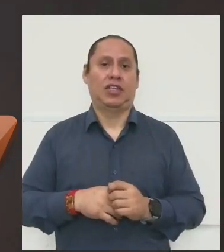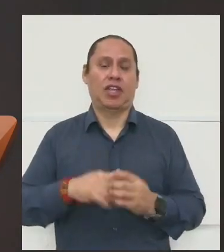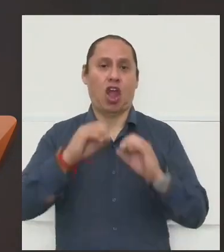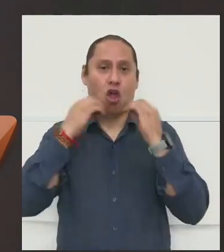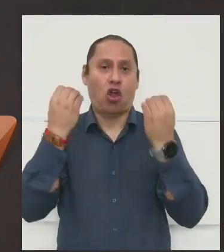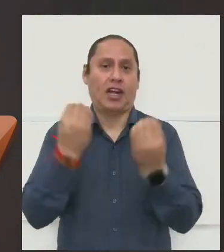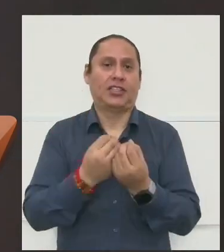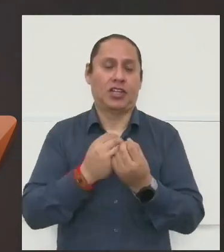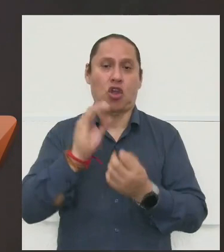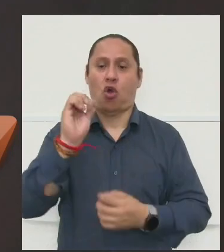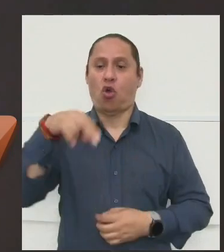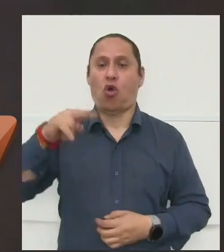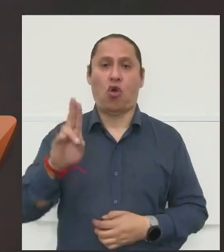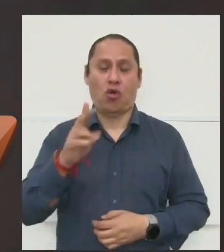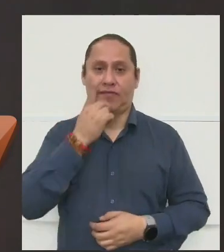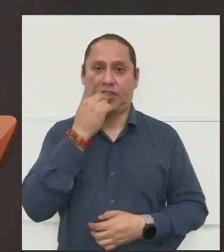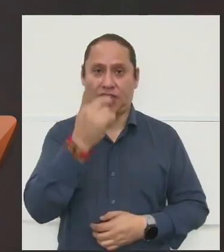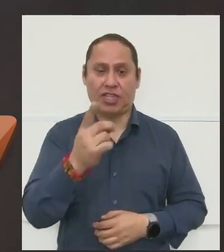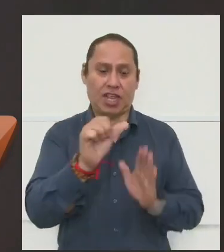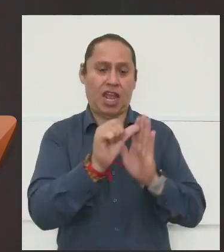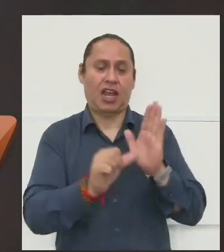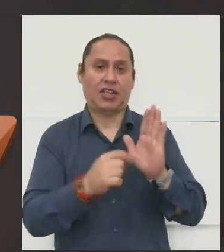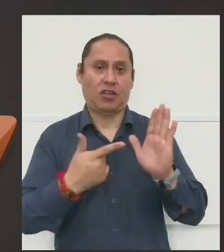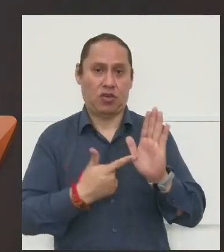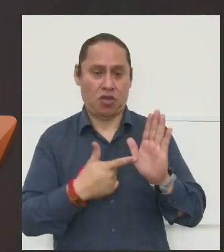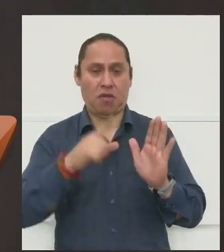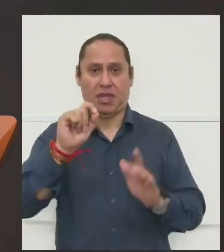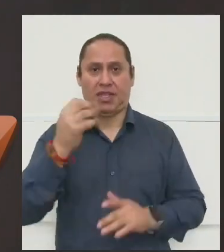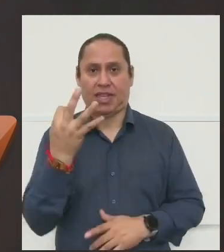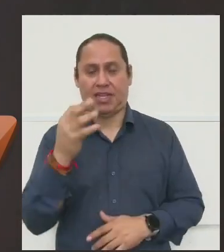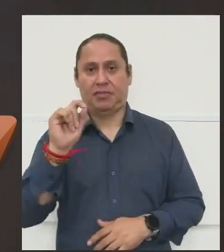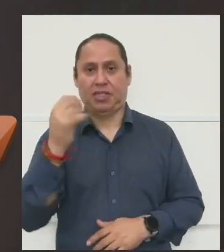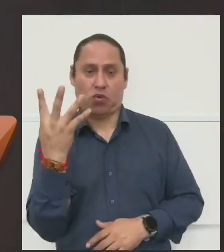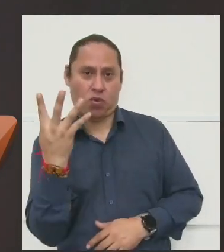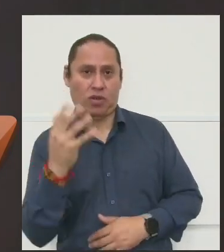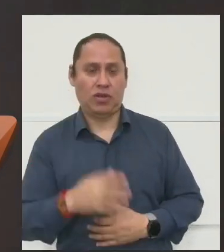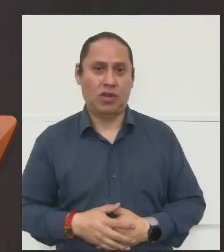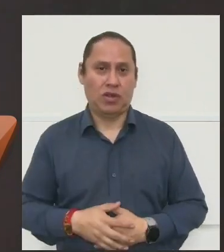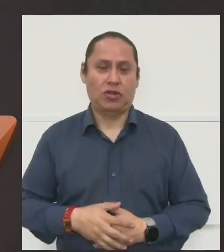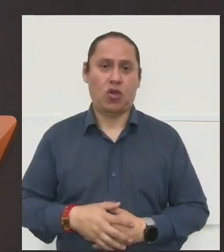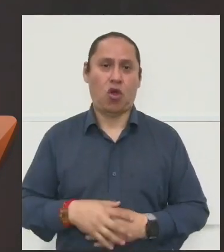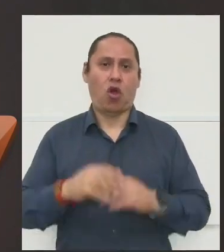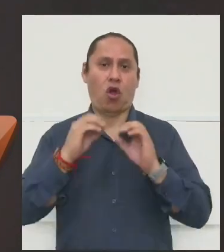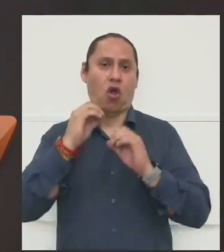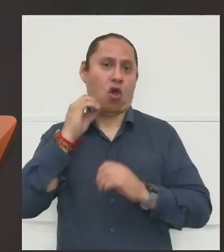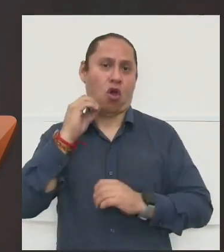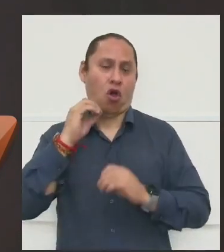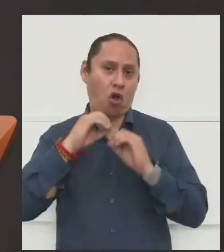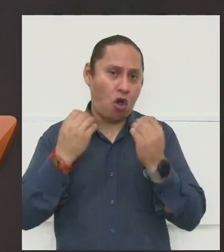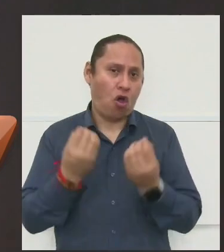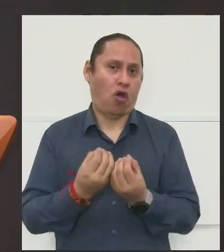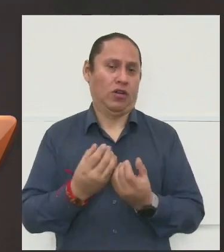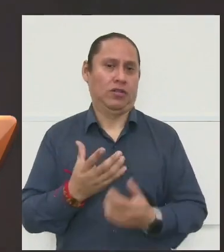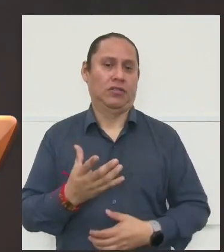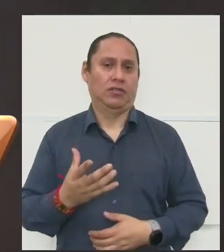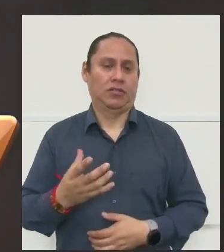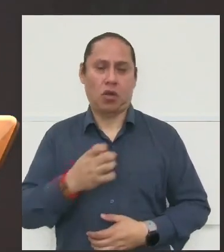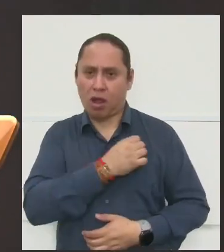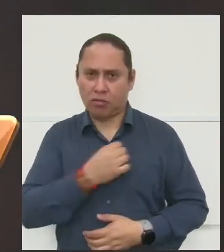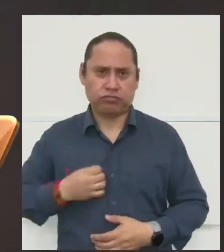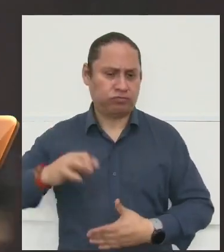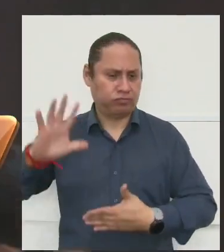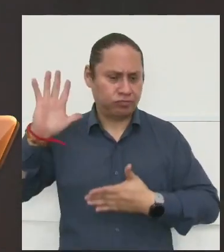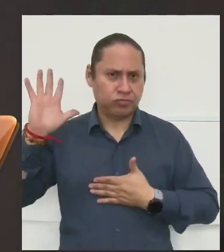pueblos indígenas Establece en sus artículos 23 y 24 la obligatoriedad de los estados de